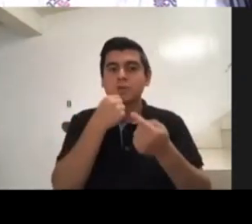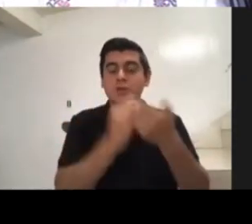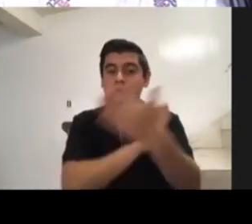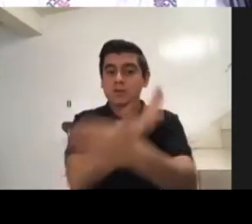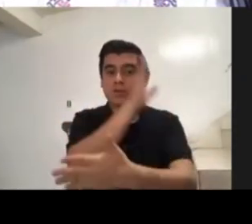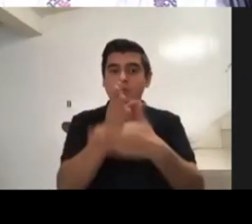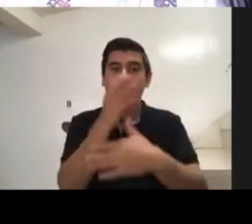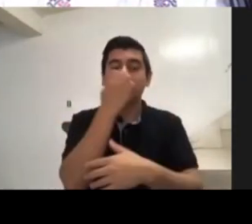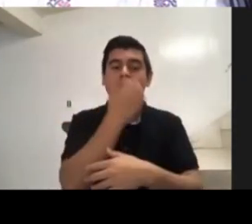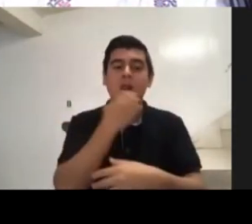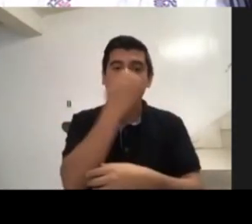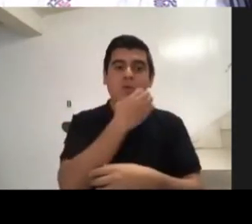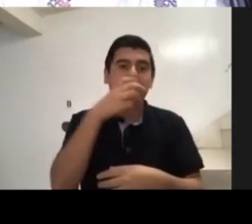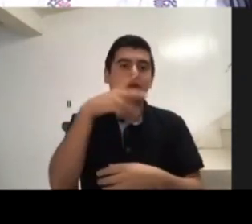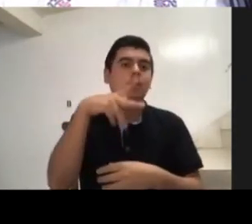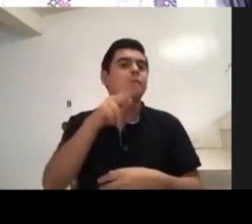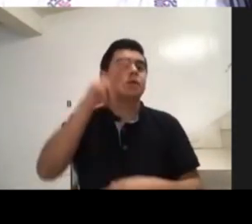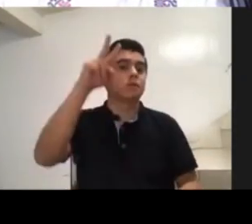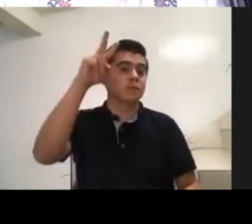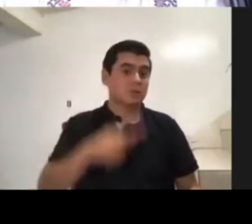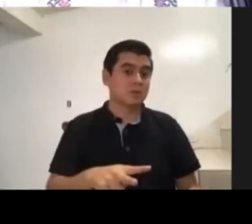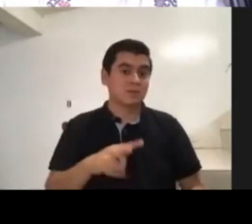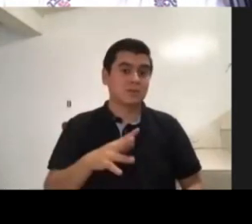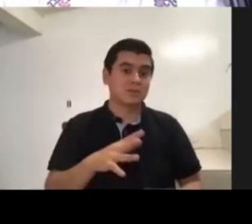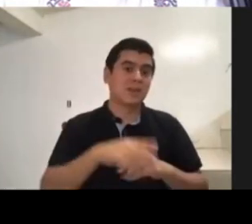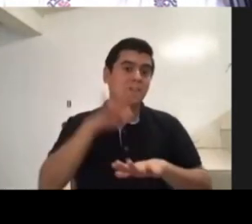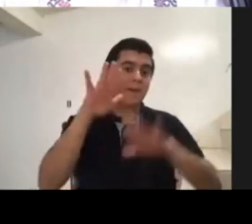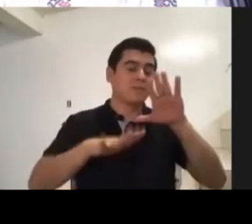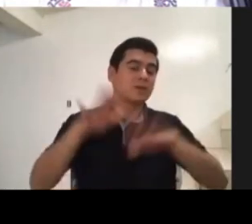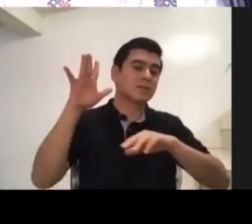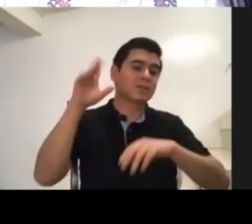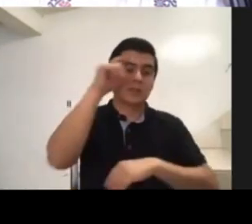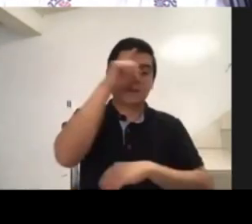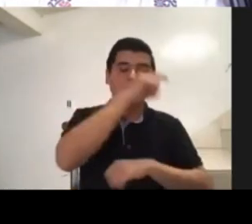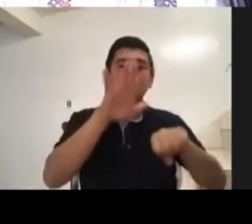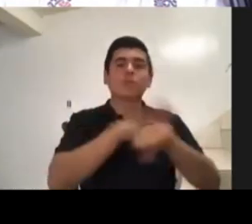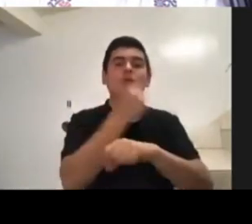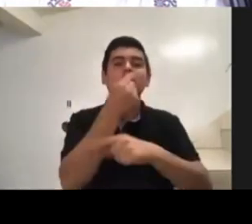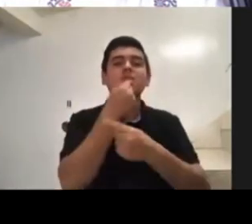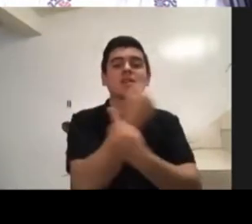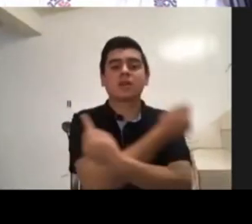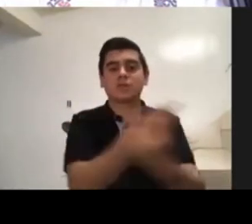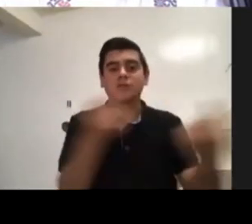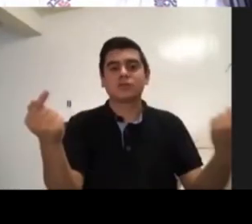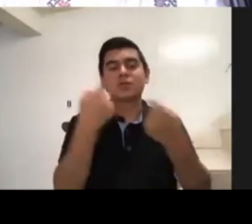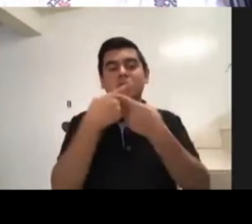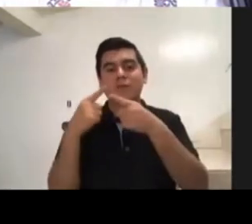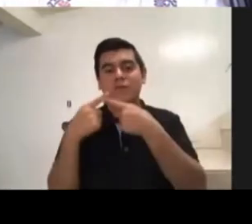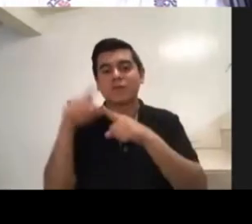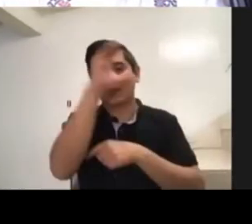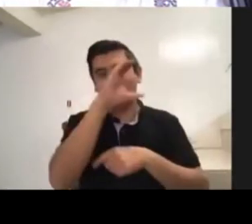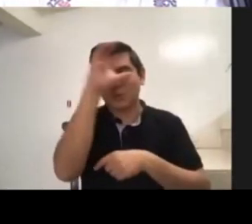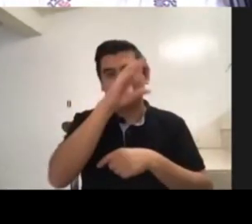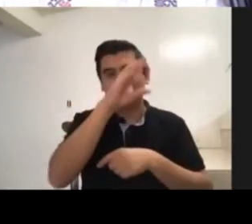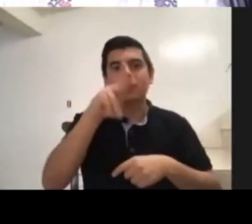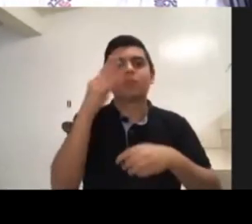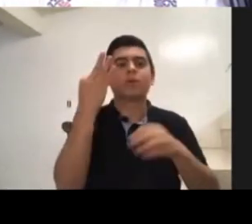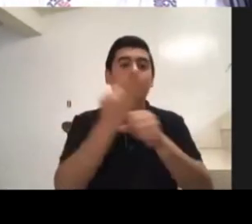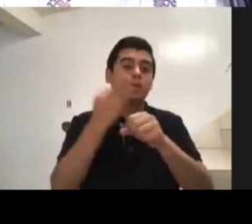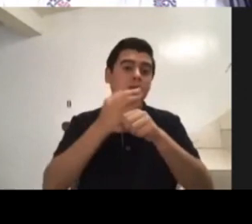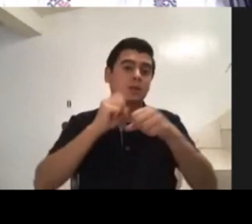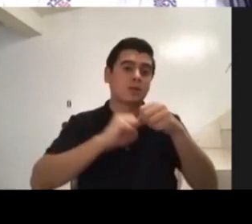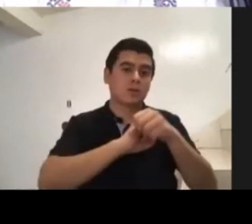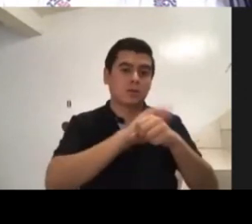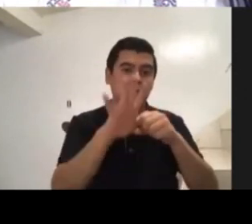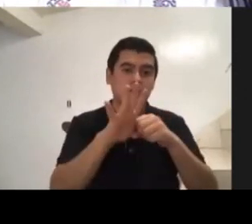que hayamos podido garantizar bien en el pasado y que ahora con la epidemia seguramente se va a traducir en dificultades